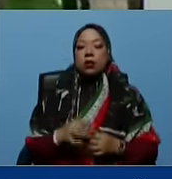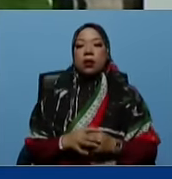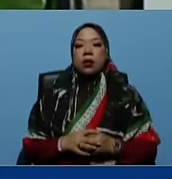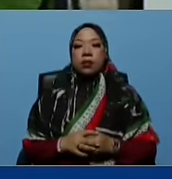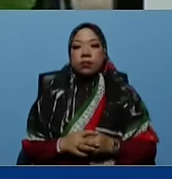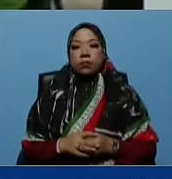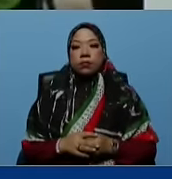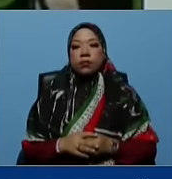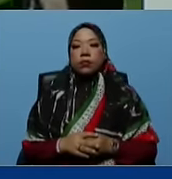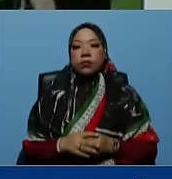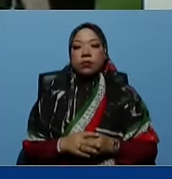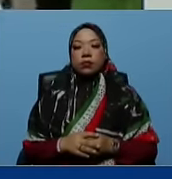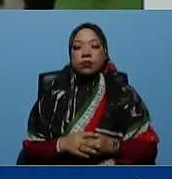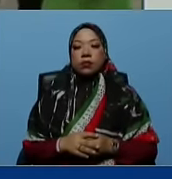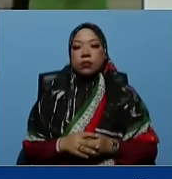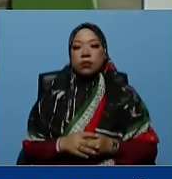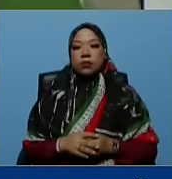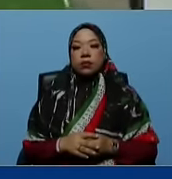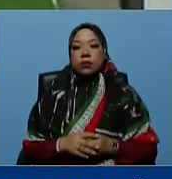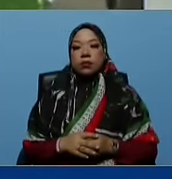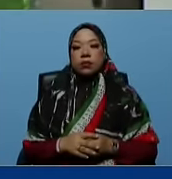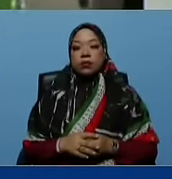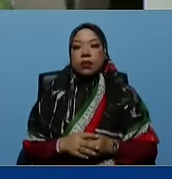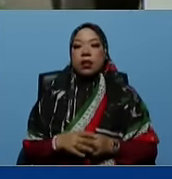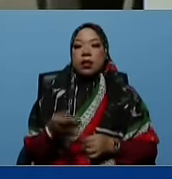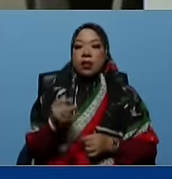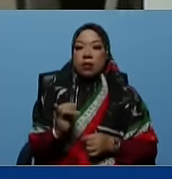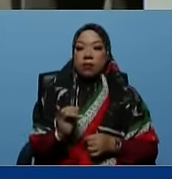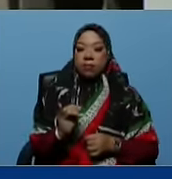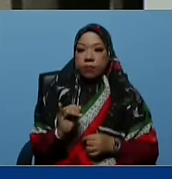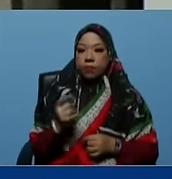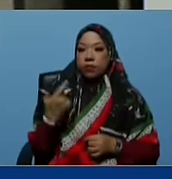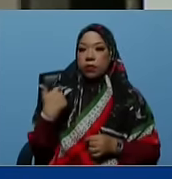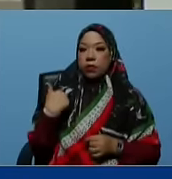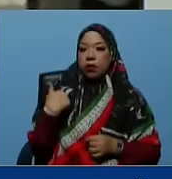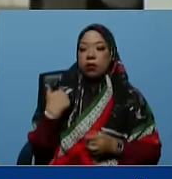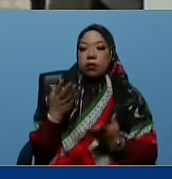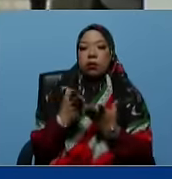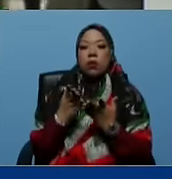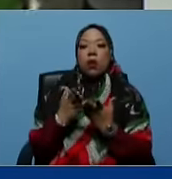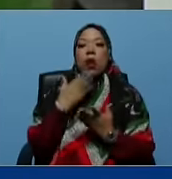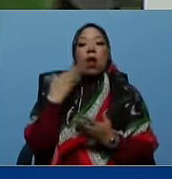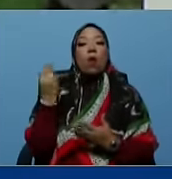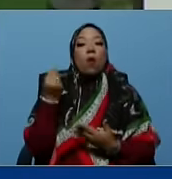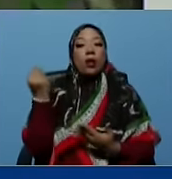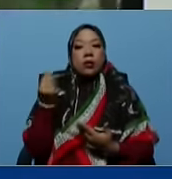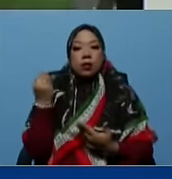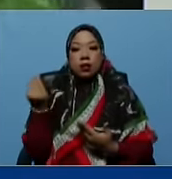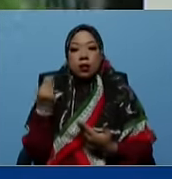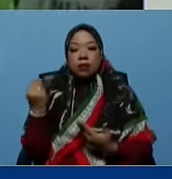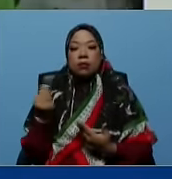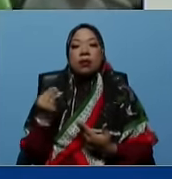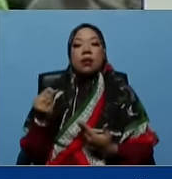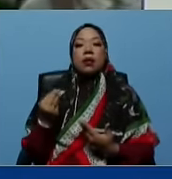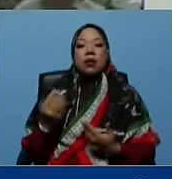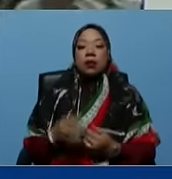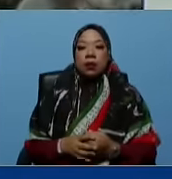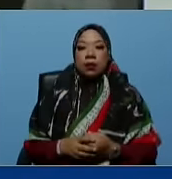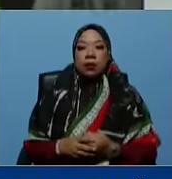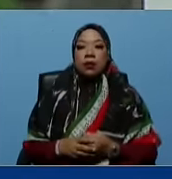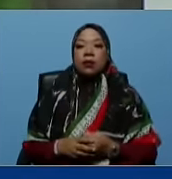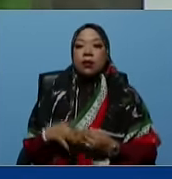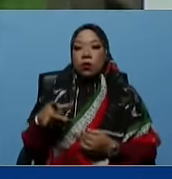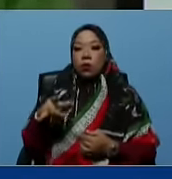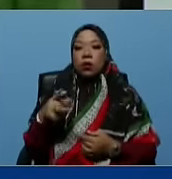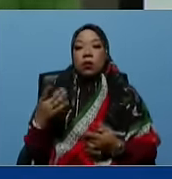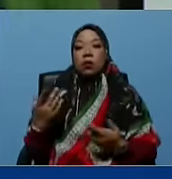Y les digo que la clave de la juventud eterna,